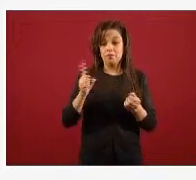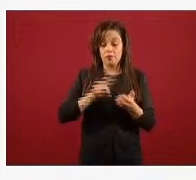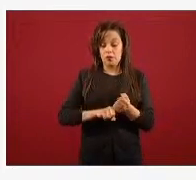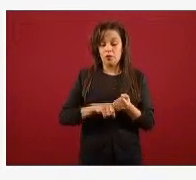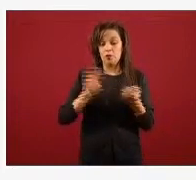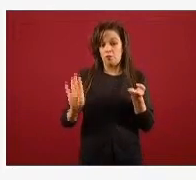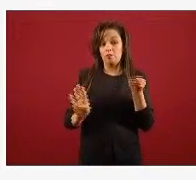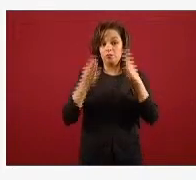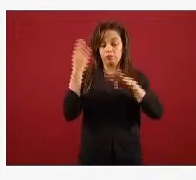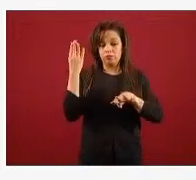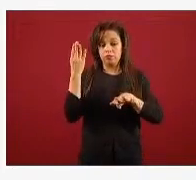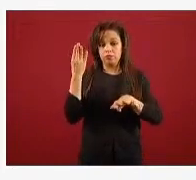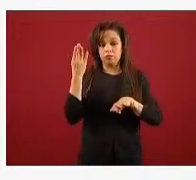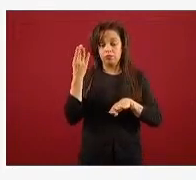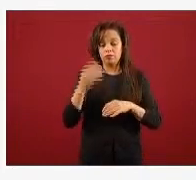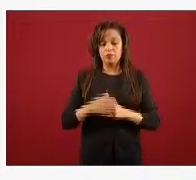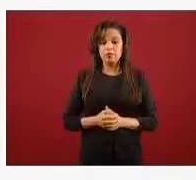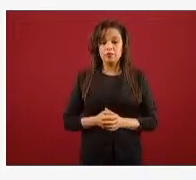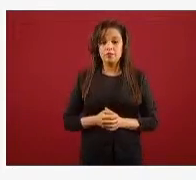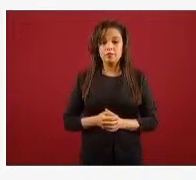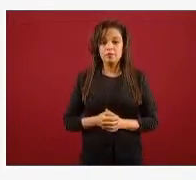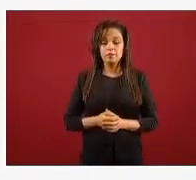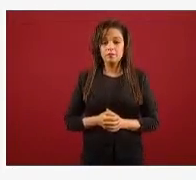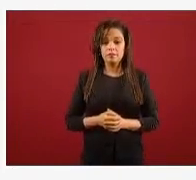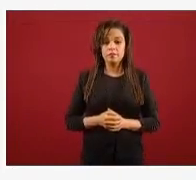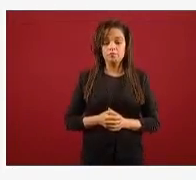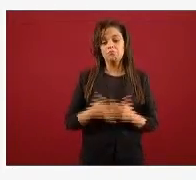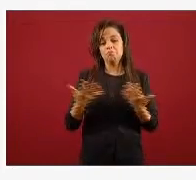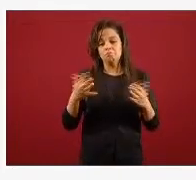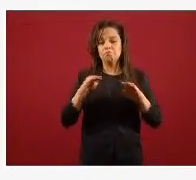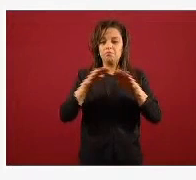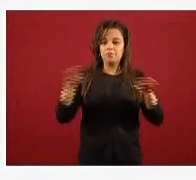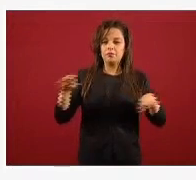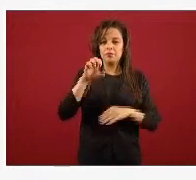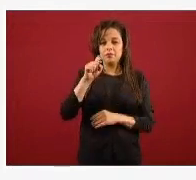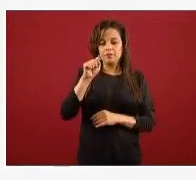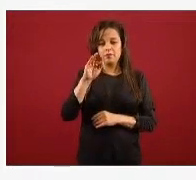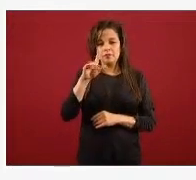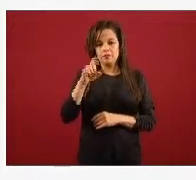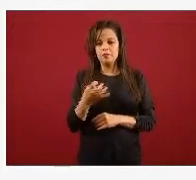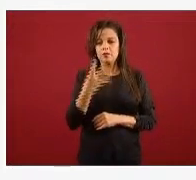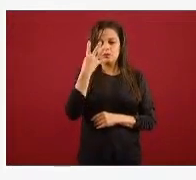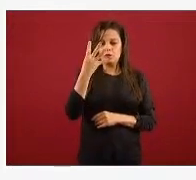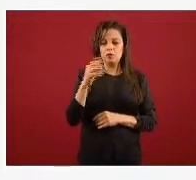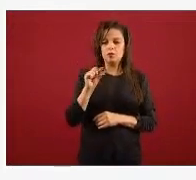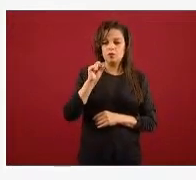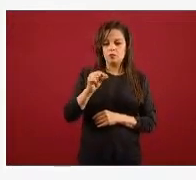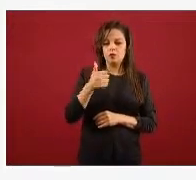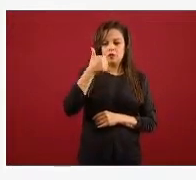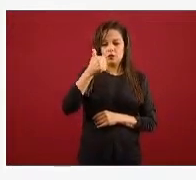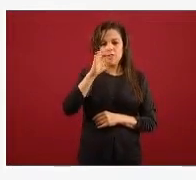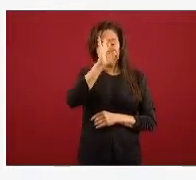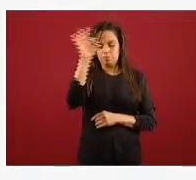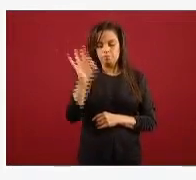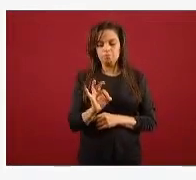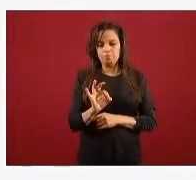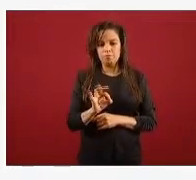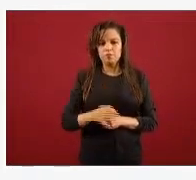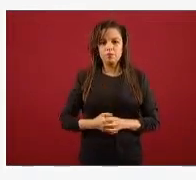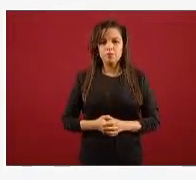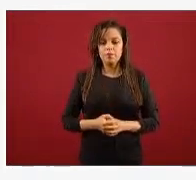global, se encuentra estable en relación a los últimos días, 4.6%, que es lo que ha